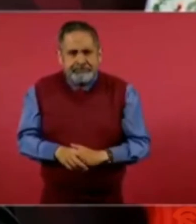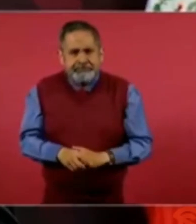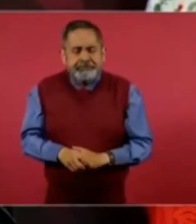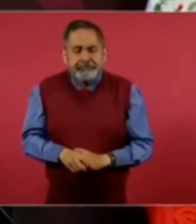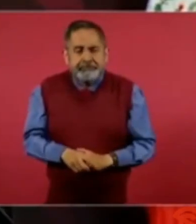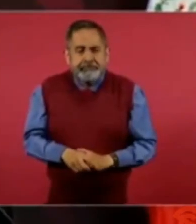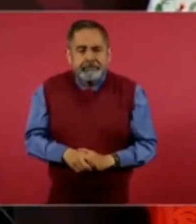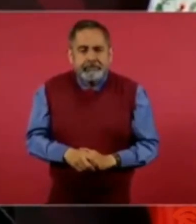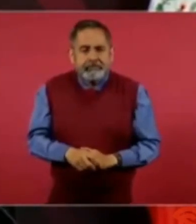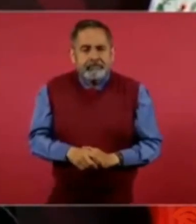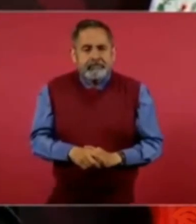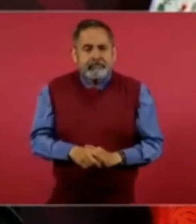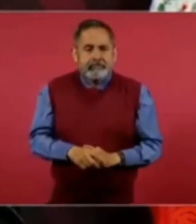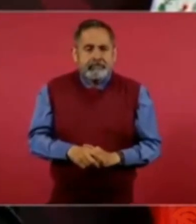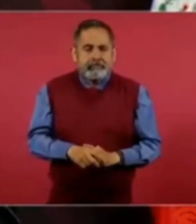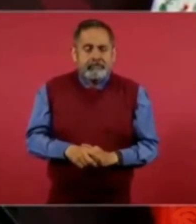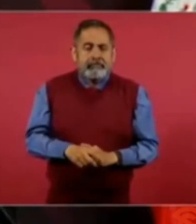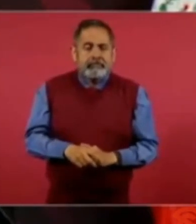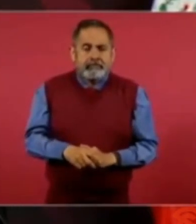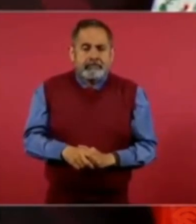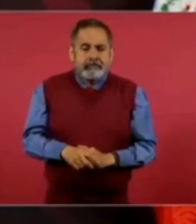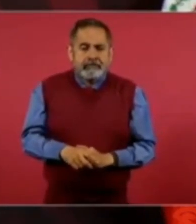porque hay